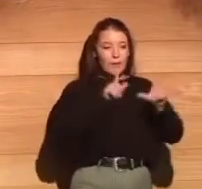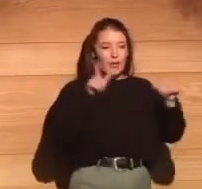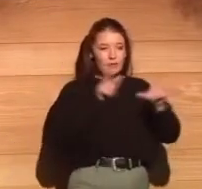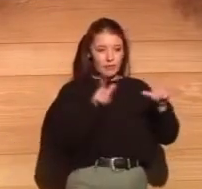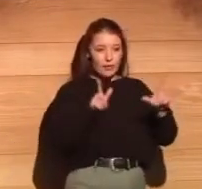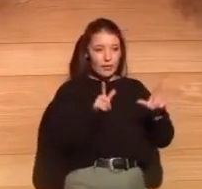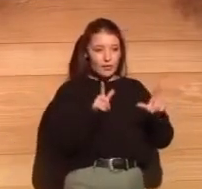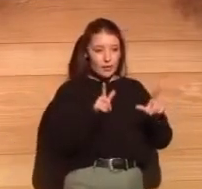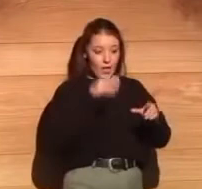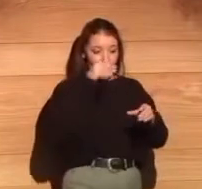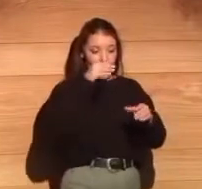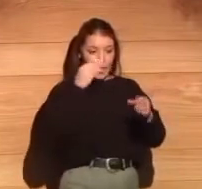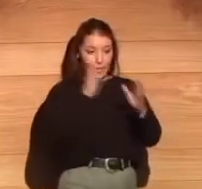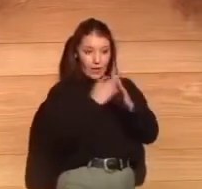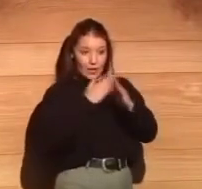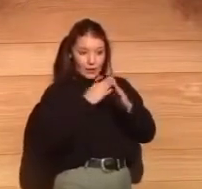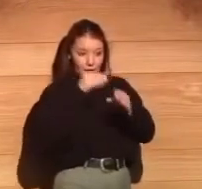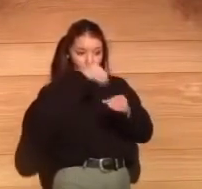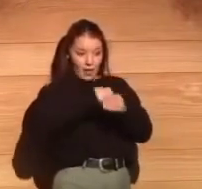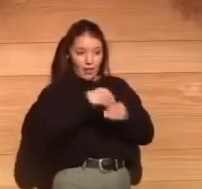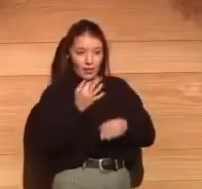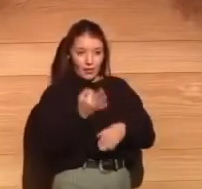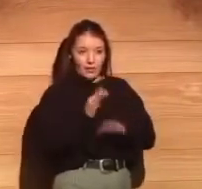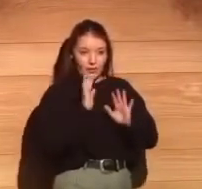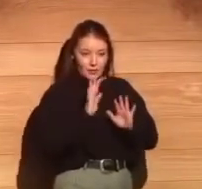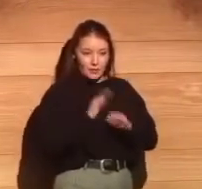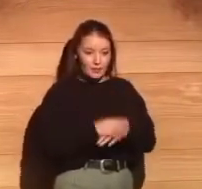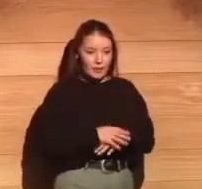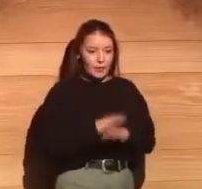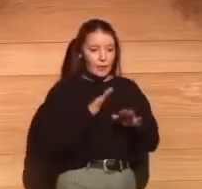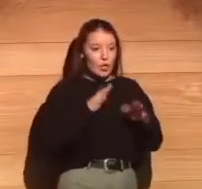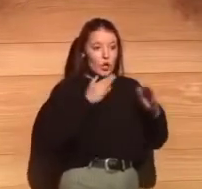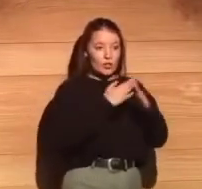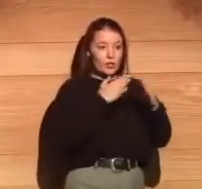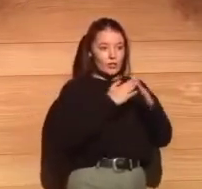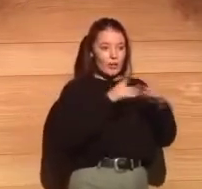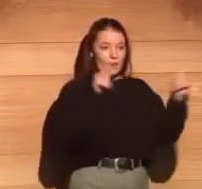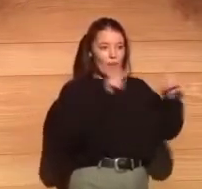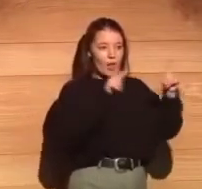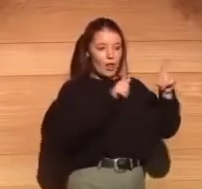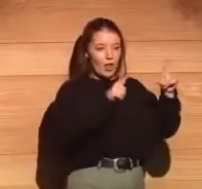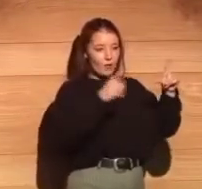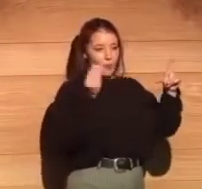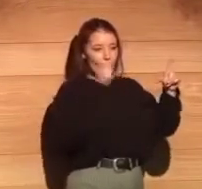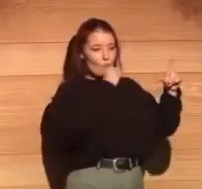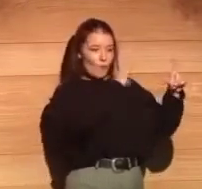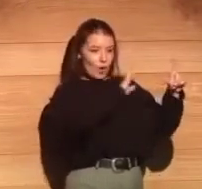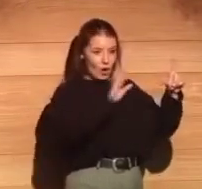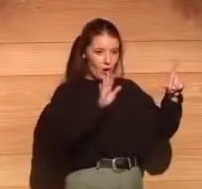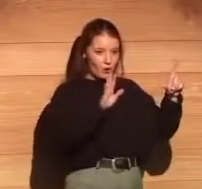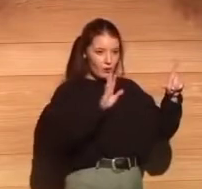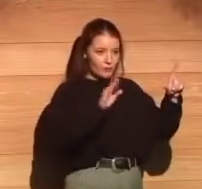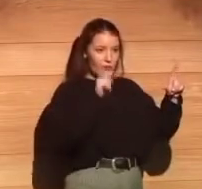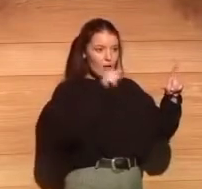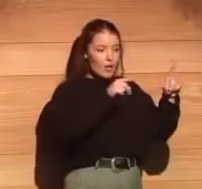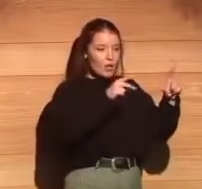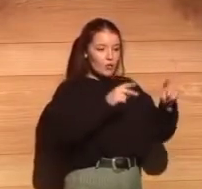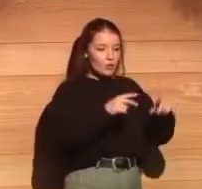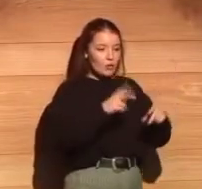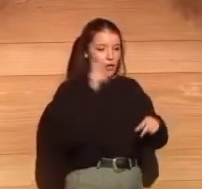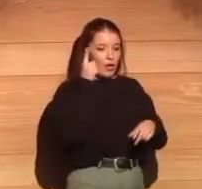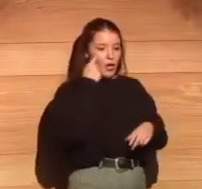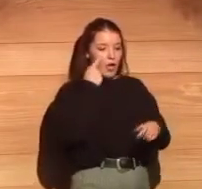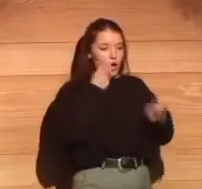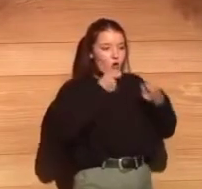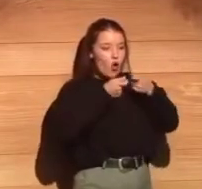casa. Hoy tenemos telepantallas mucho más sofisticadas dentro de nuestra propia casa, que nos están espiando, nos están vigilando. De casa no,